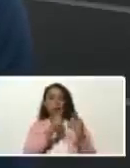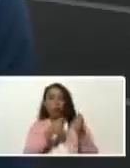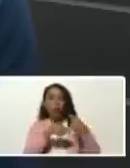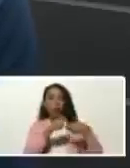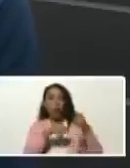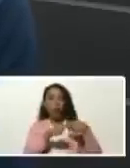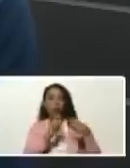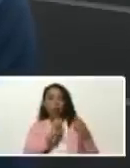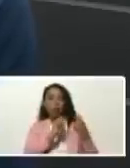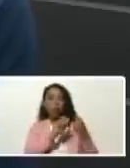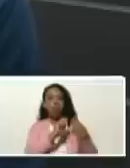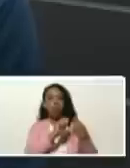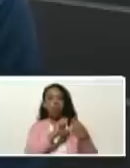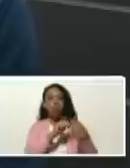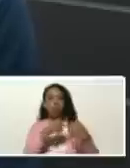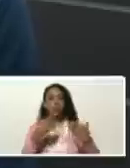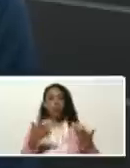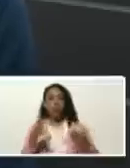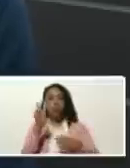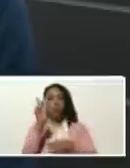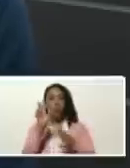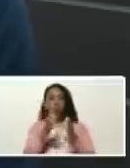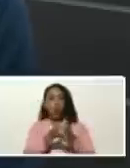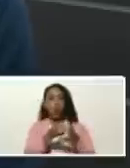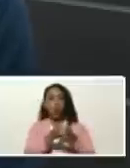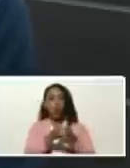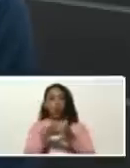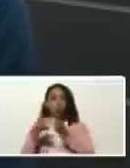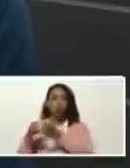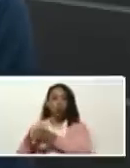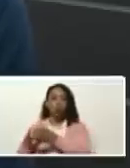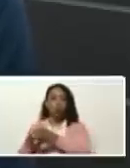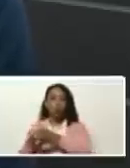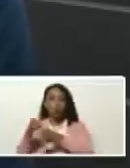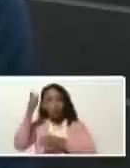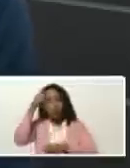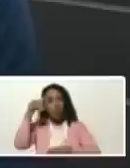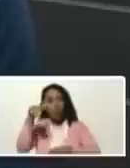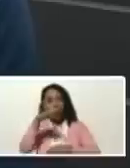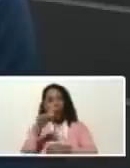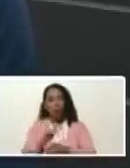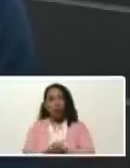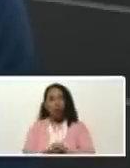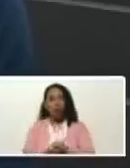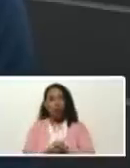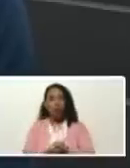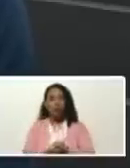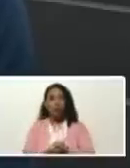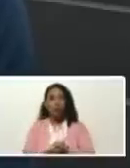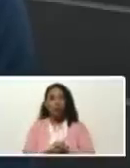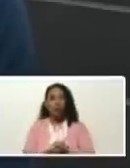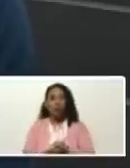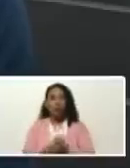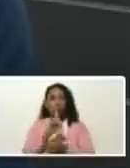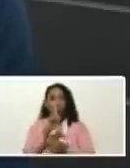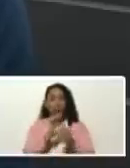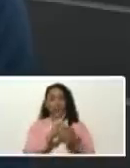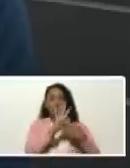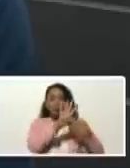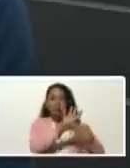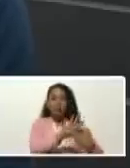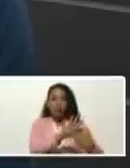un diálogo entre dos sectores de la población uno que representa a